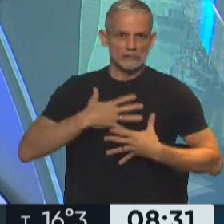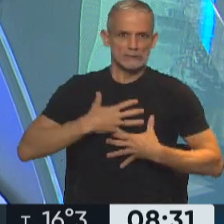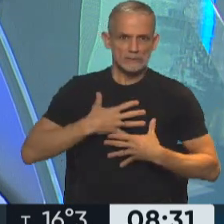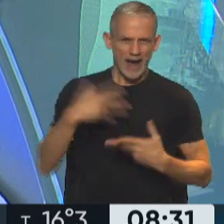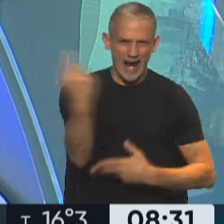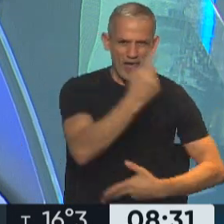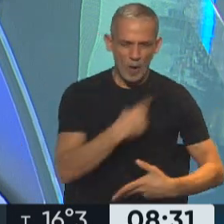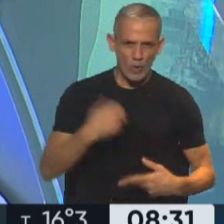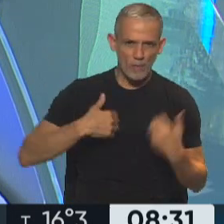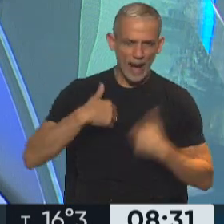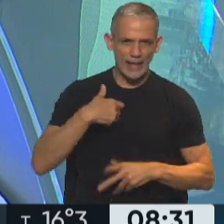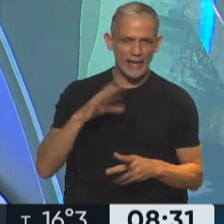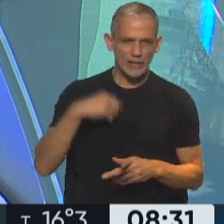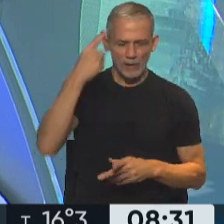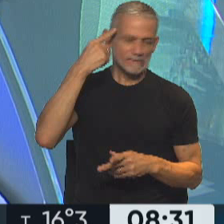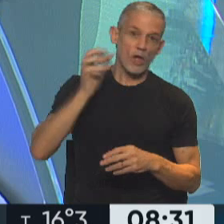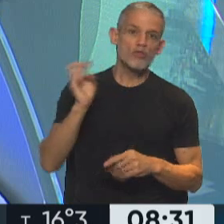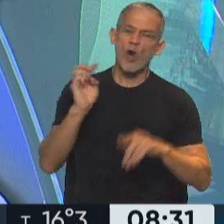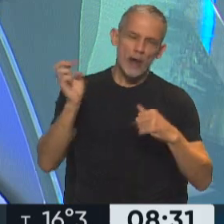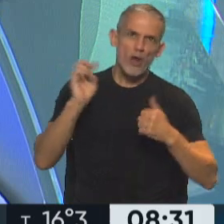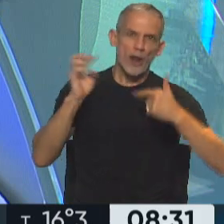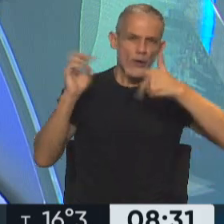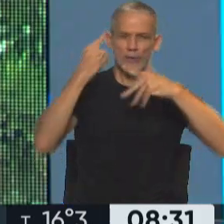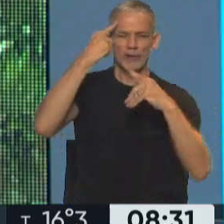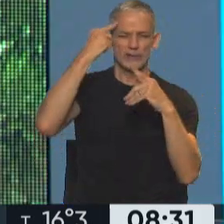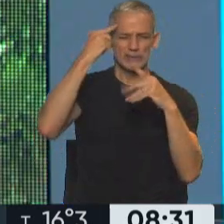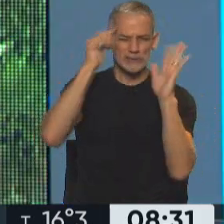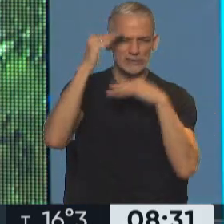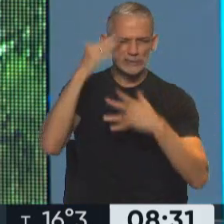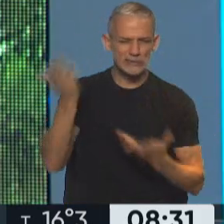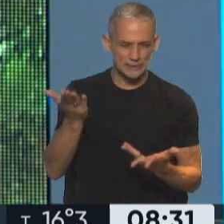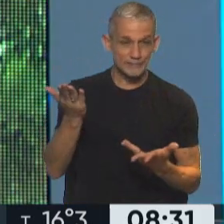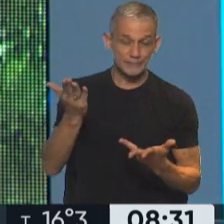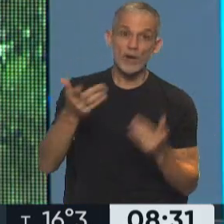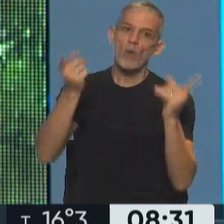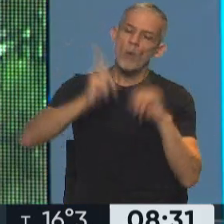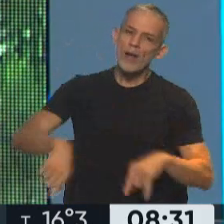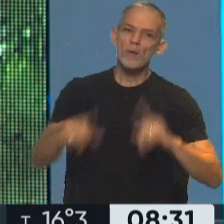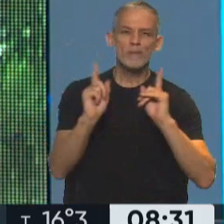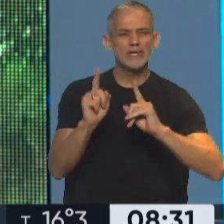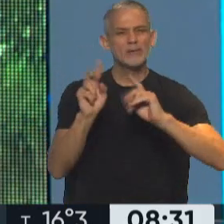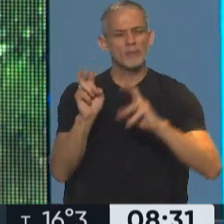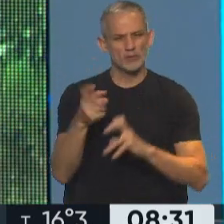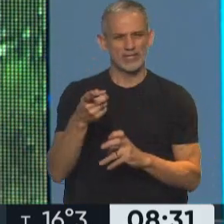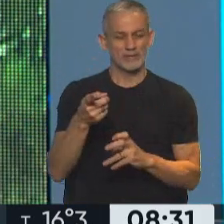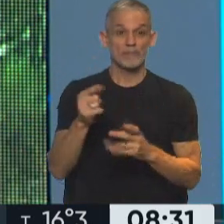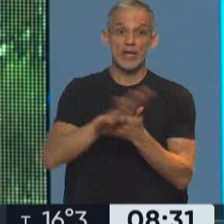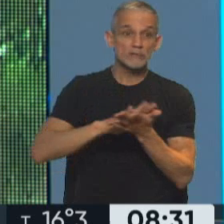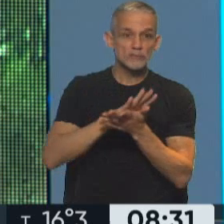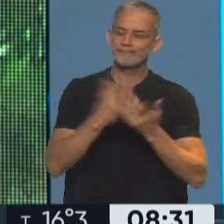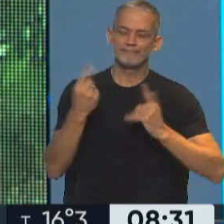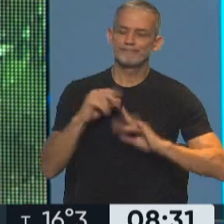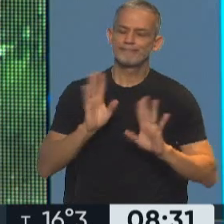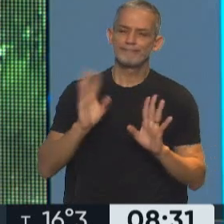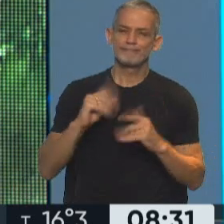cada uno de los argentinos que vivimos con esta cruz sobre la espalda, ¿no? Por eso vuelvo a lo que decíamos al principio. En el momento en que se resolvió no